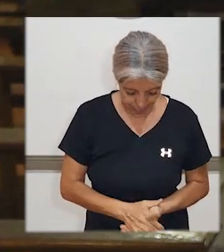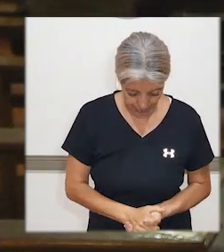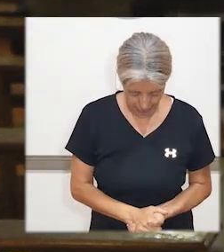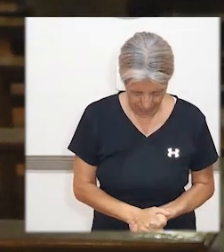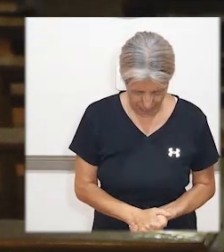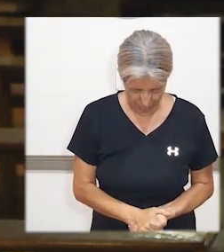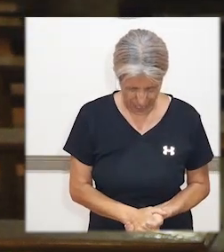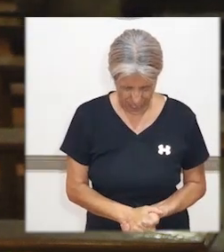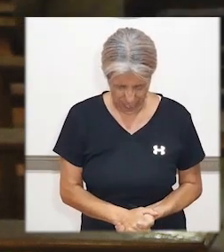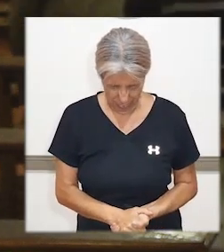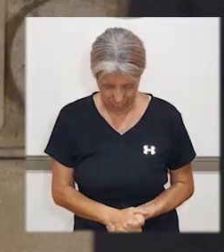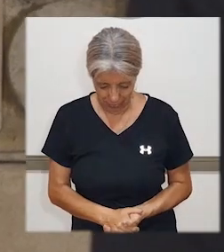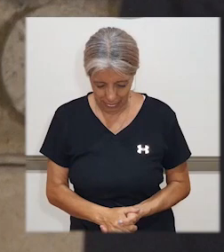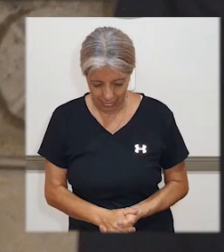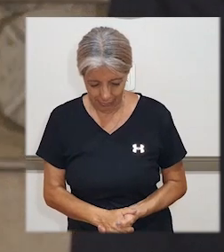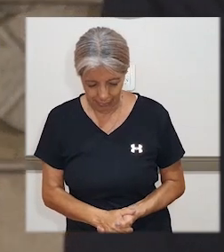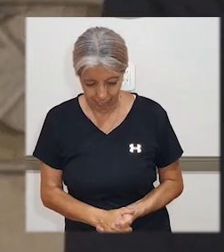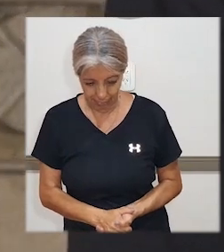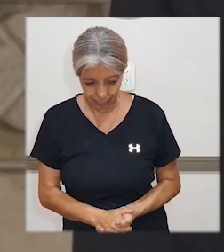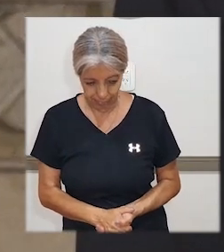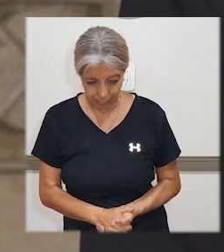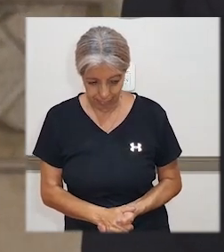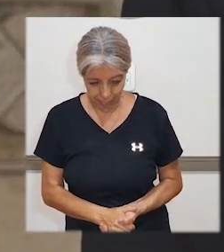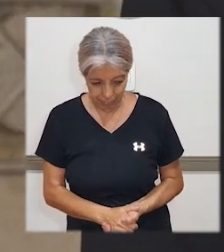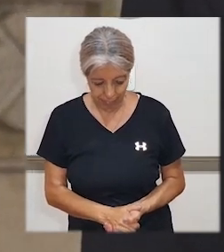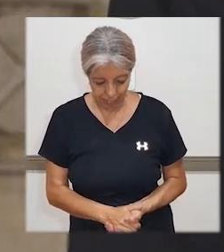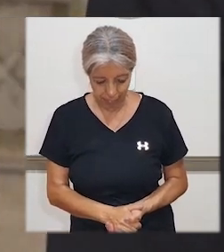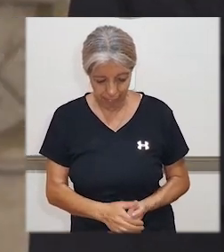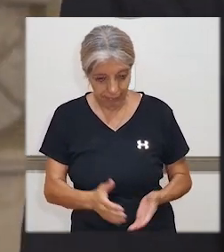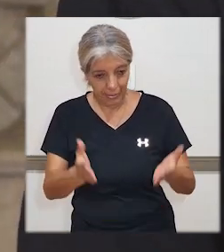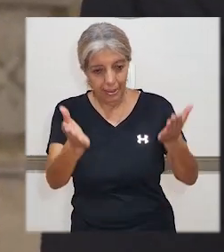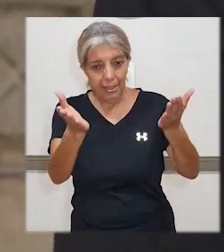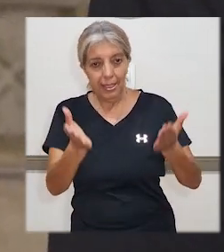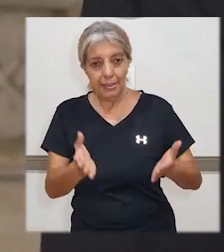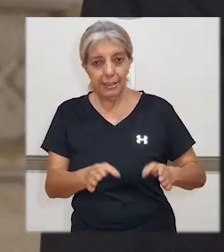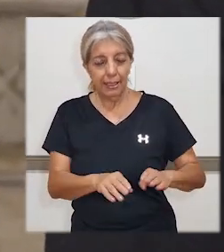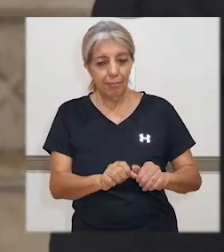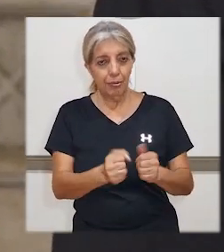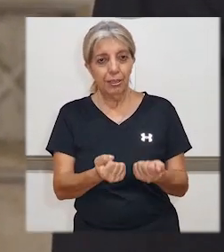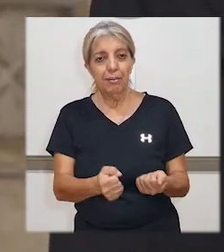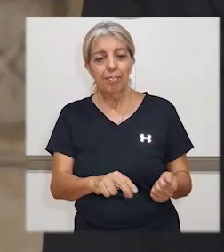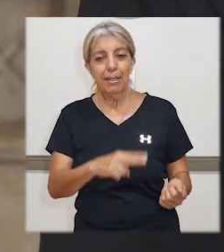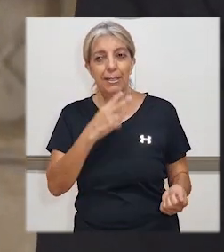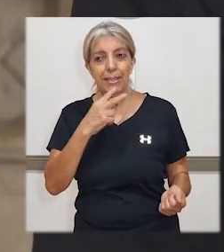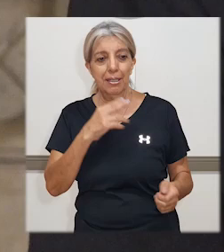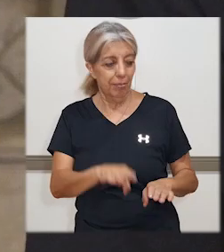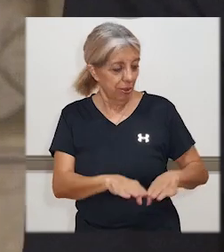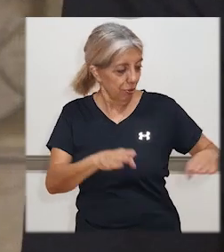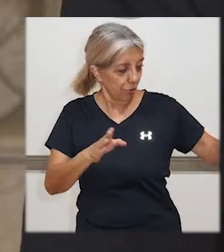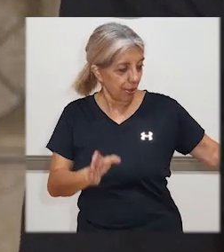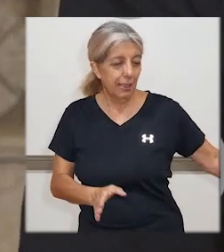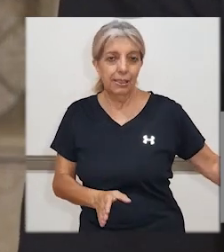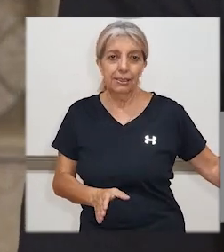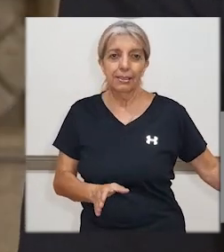Junto a las ofrendas, acercamos al altar nuestra vida y la ponemos en manos del Señor para que con